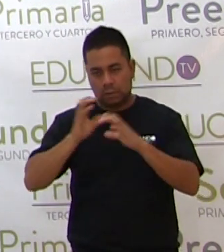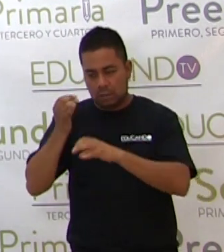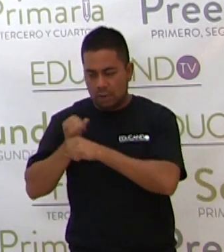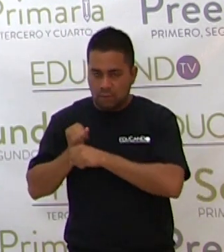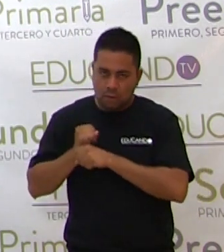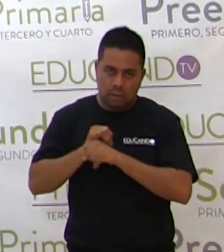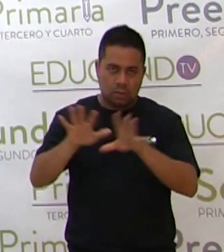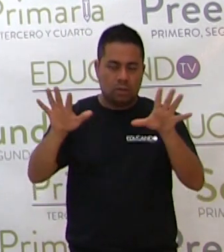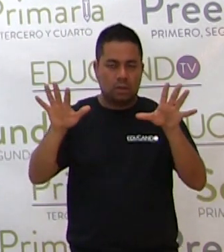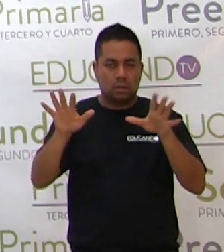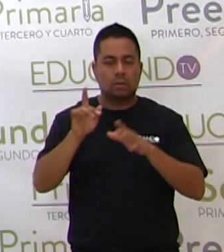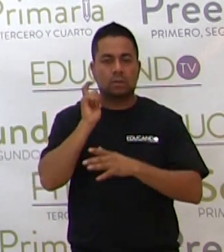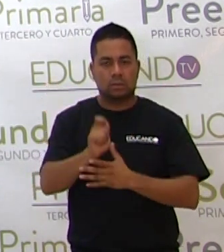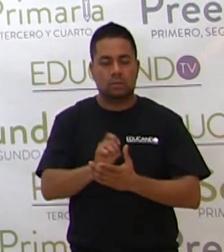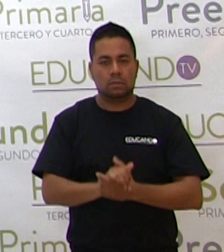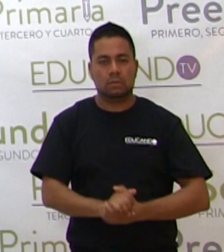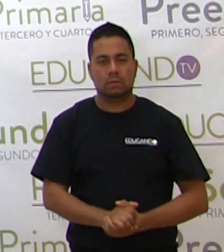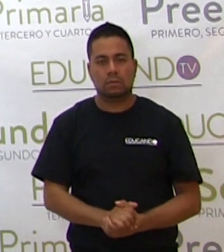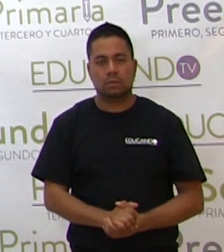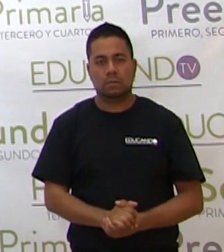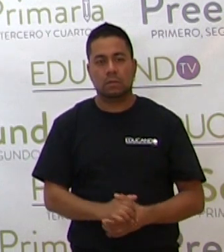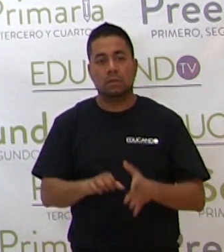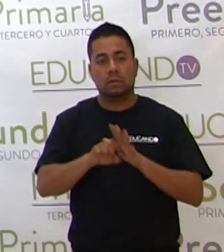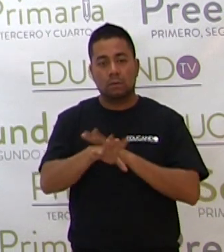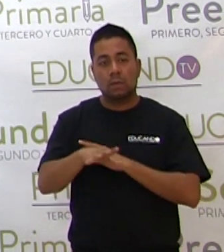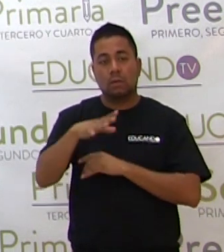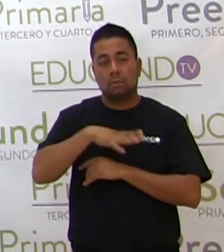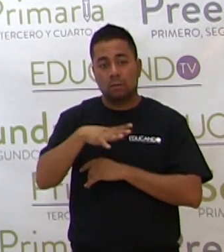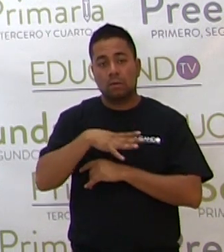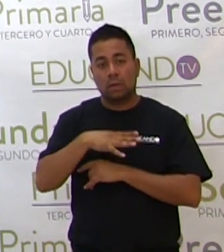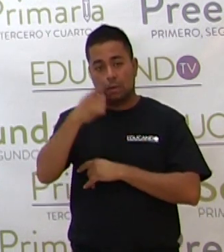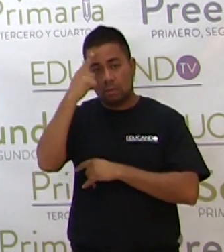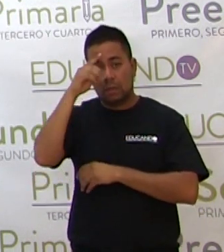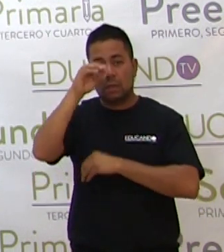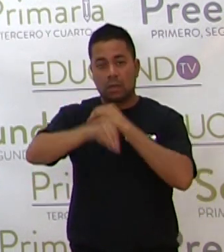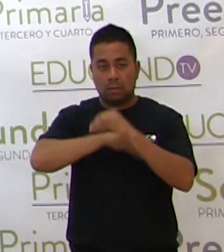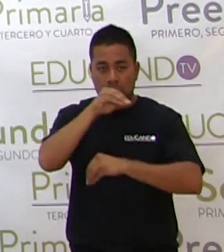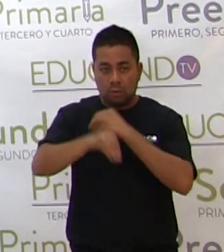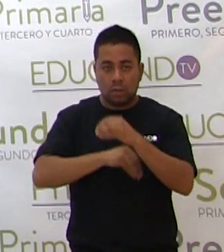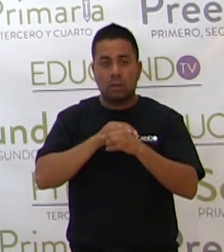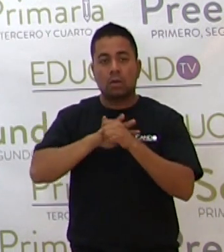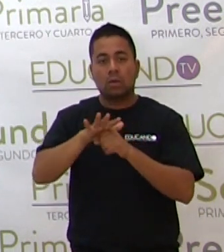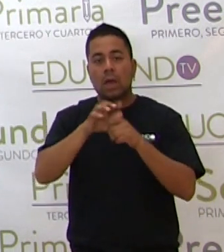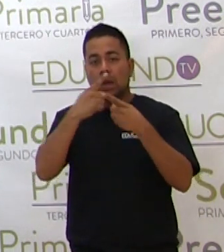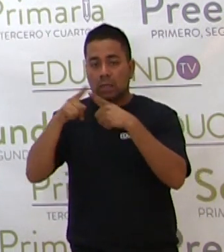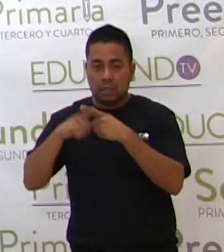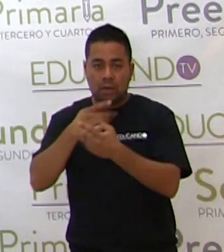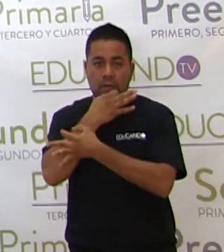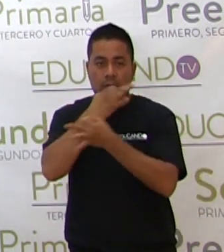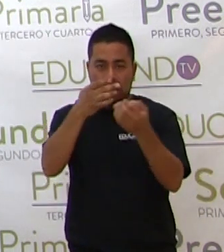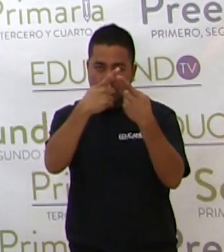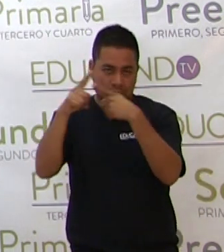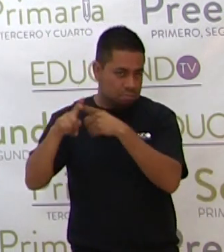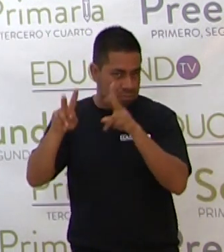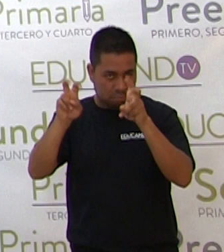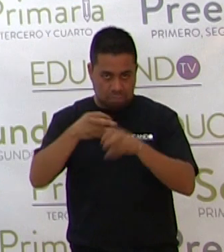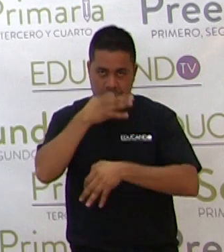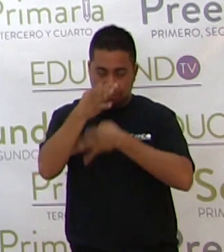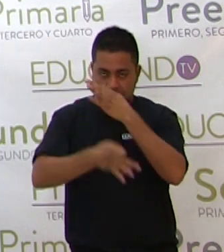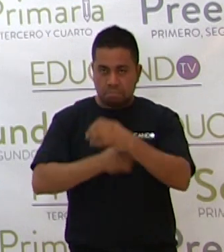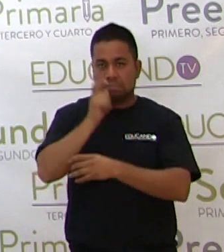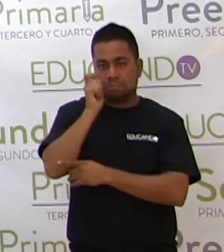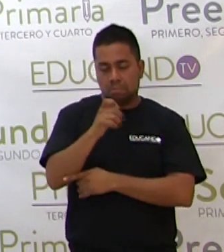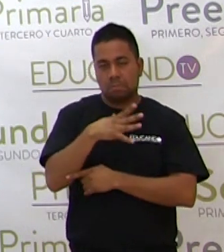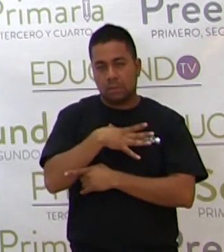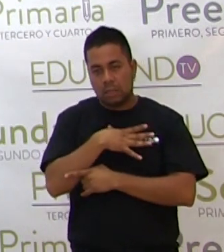es decir son vehículos capaces de transportar los mensajes más variados los cuales son